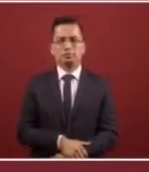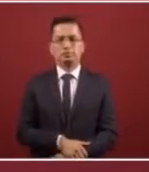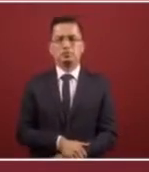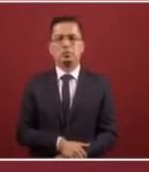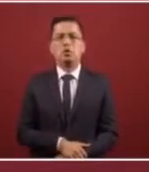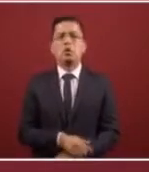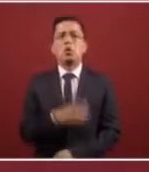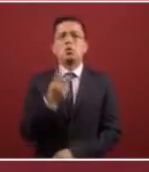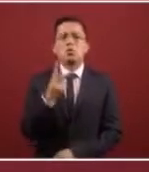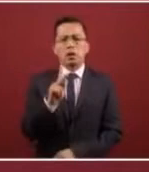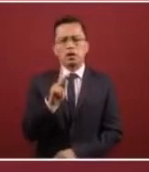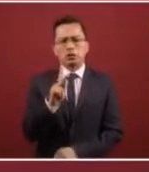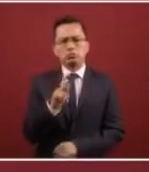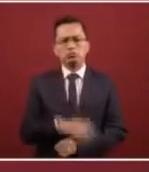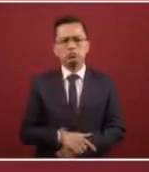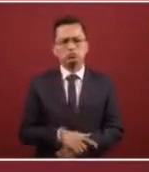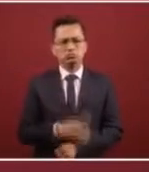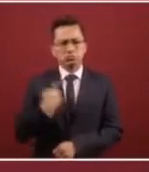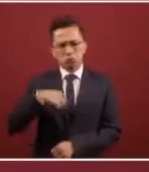Pero pensamos que